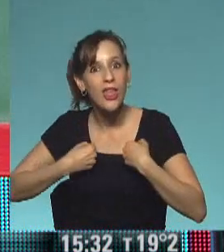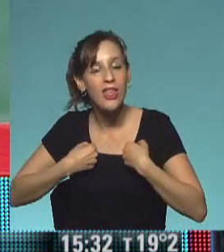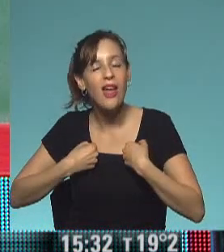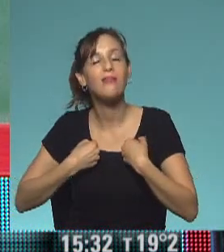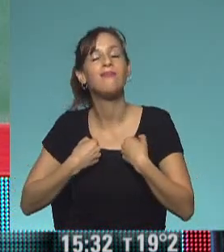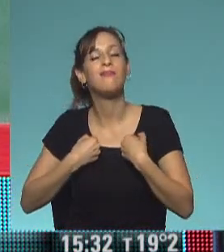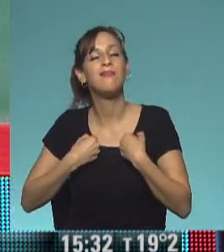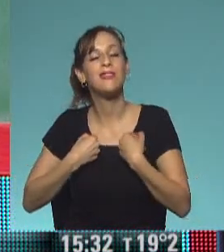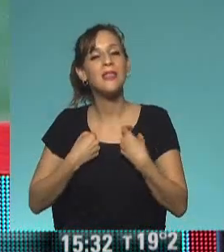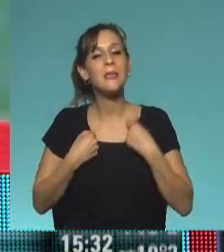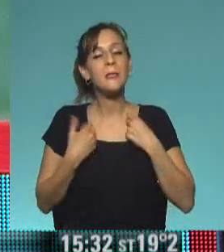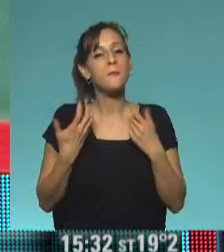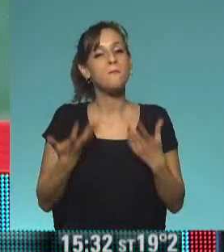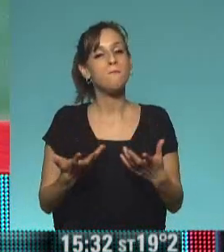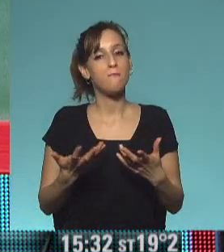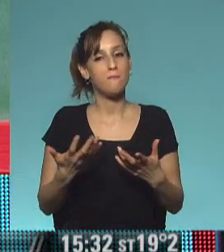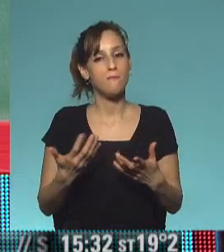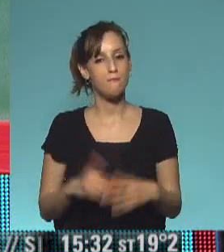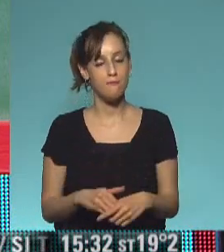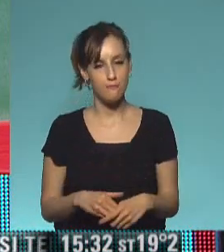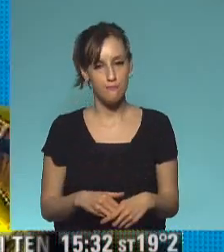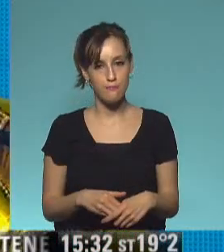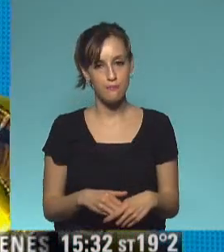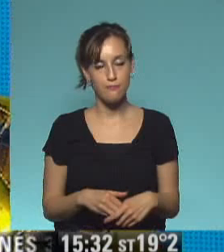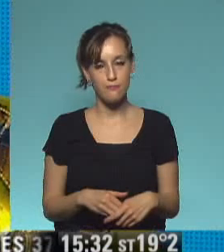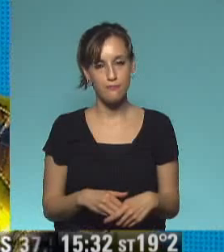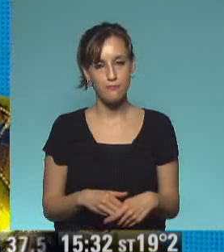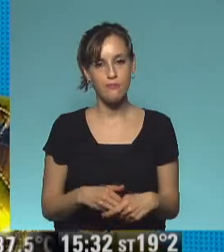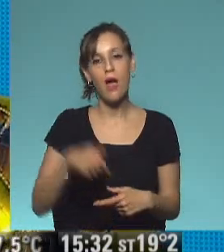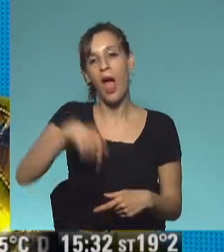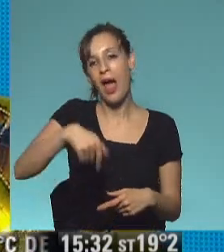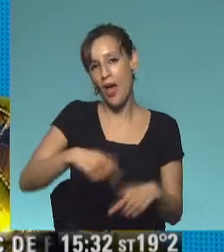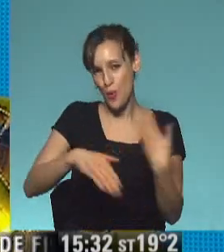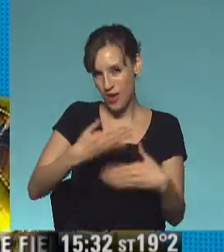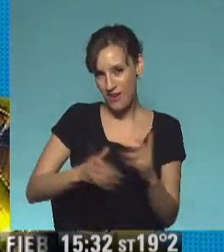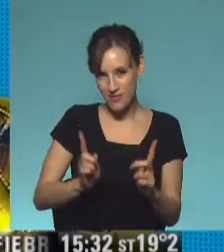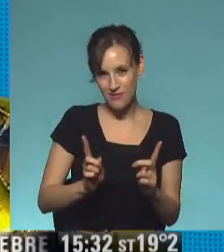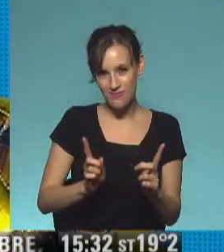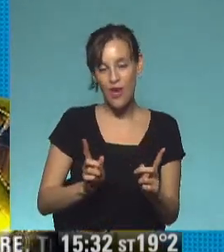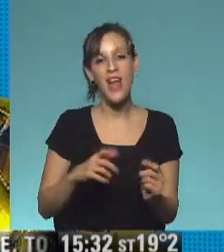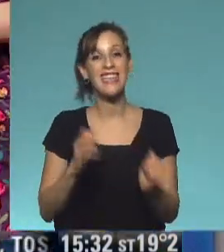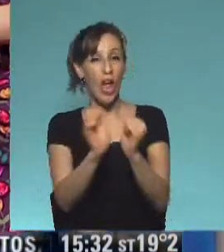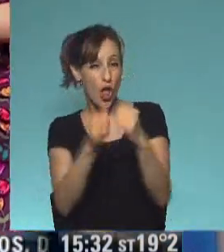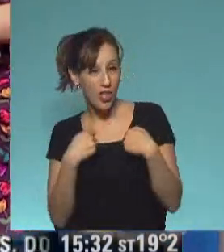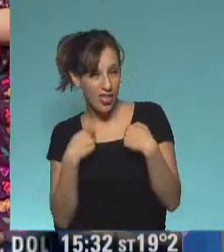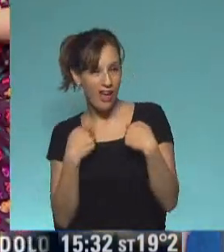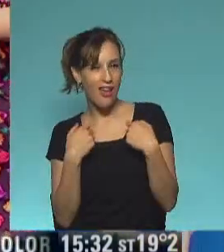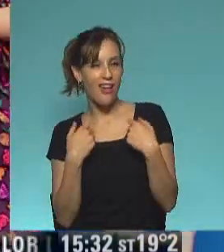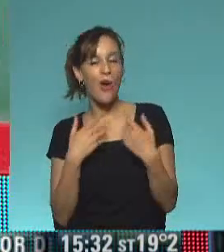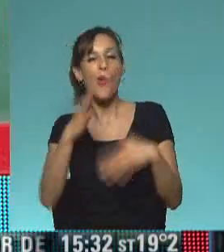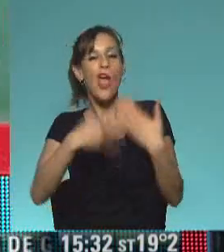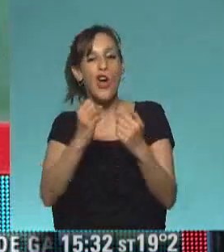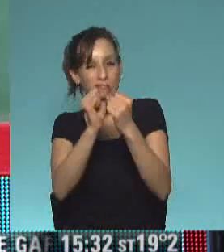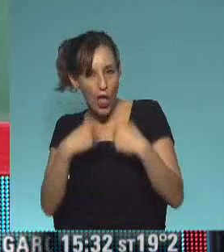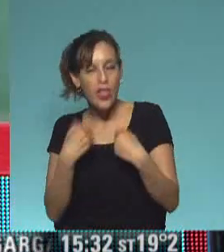¿sí? Acá yo lo conozco como la sardina. Ah, entonces acá también se juega. Sí, acá es también. Es una escondida al revés. Es una escondida al revés. Se esconde